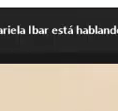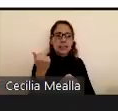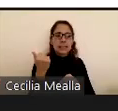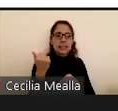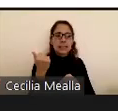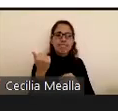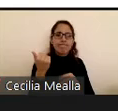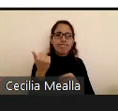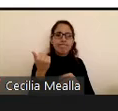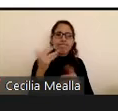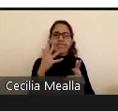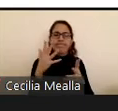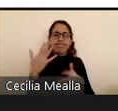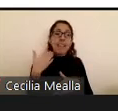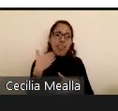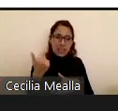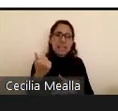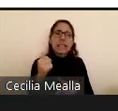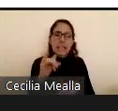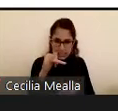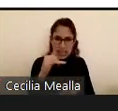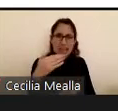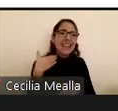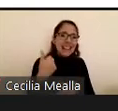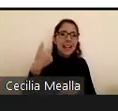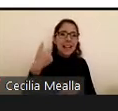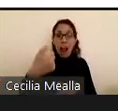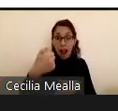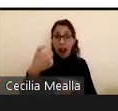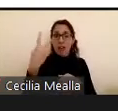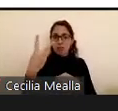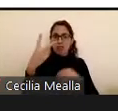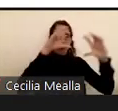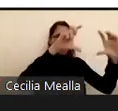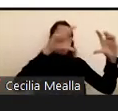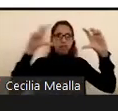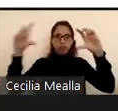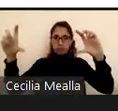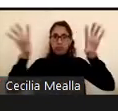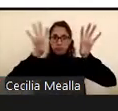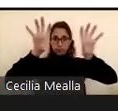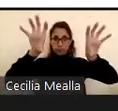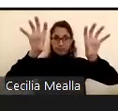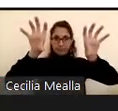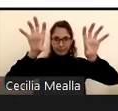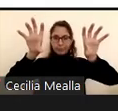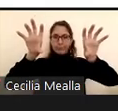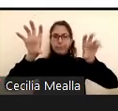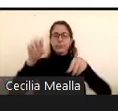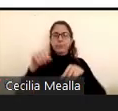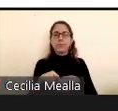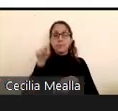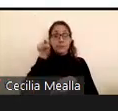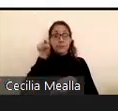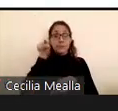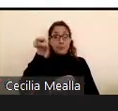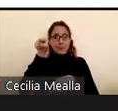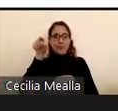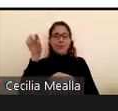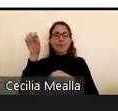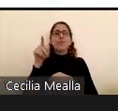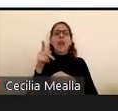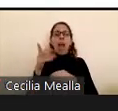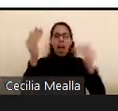sería en el, sí, el 16A, que tiene las imágenes arriba. Entonces, acá les dice, describa